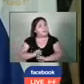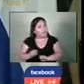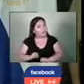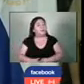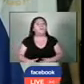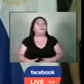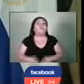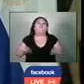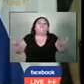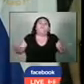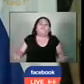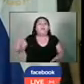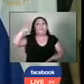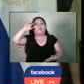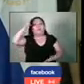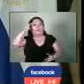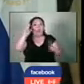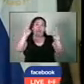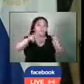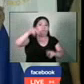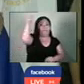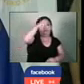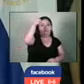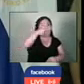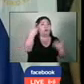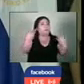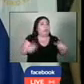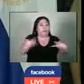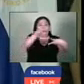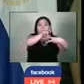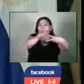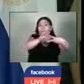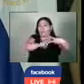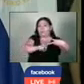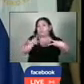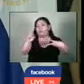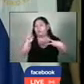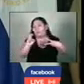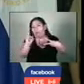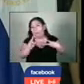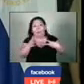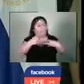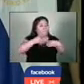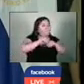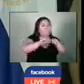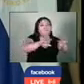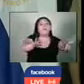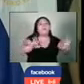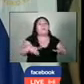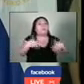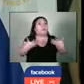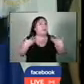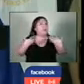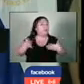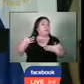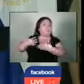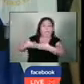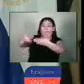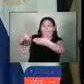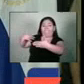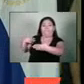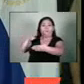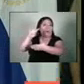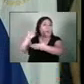Entonces, quiere decir que en educación hemos invertido en dos semanas, en el tema de la brecha digital, más de lo que se ha invertido en 40